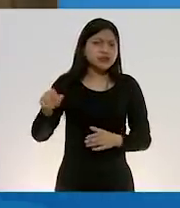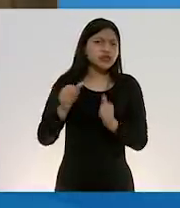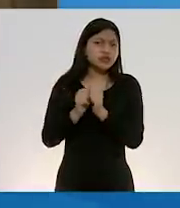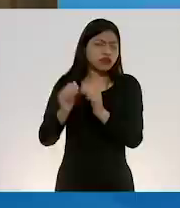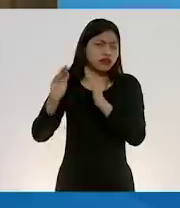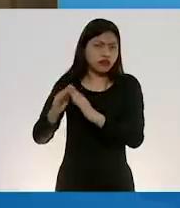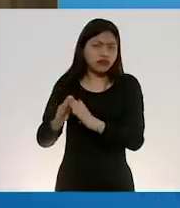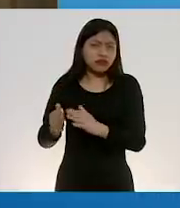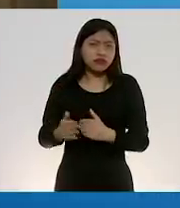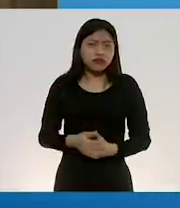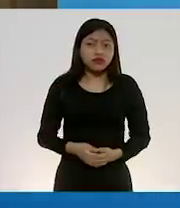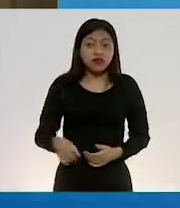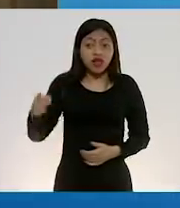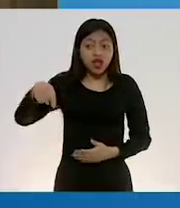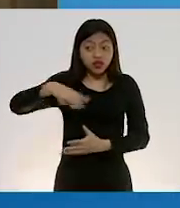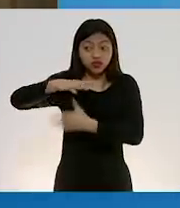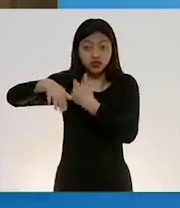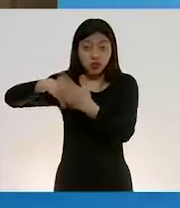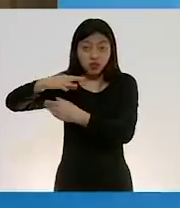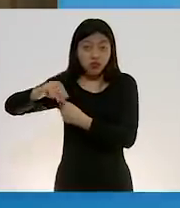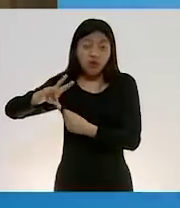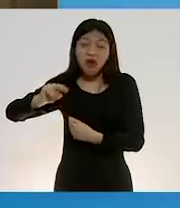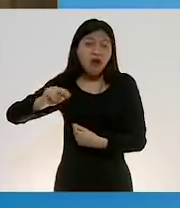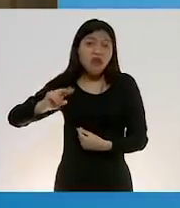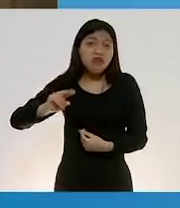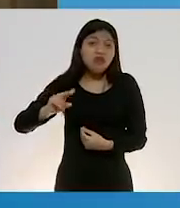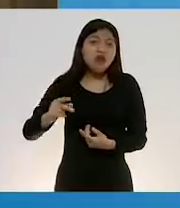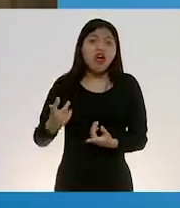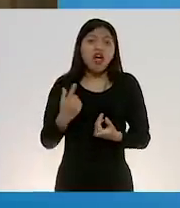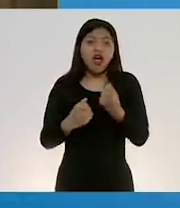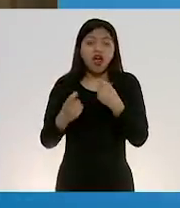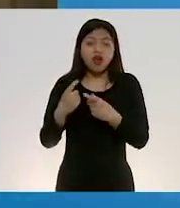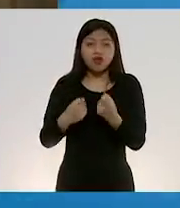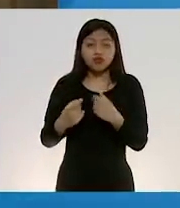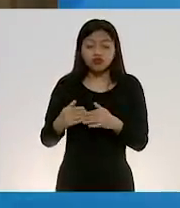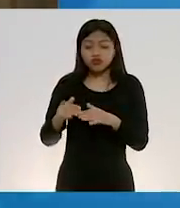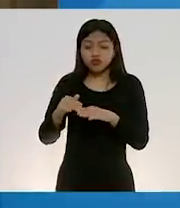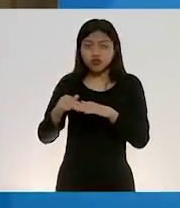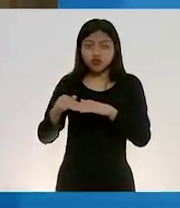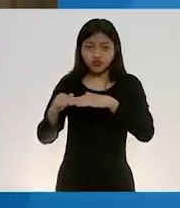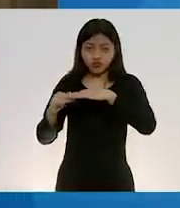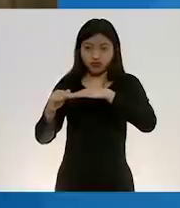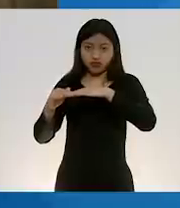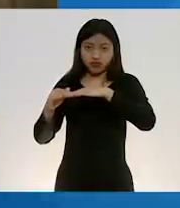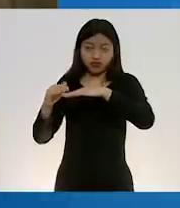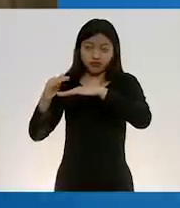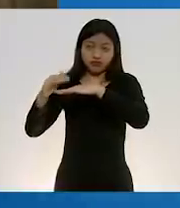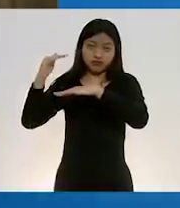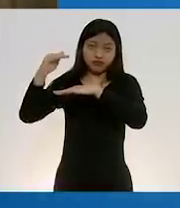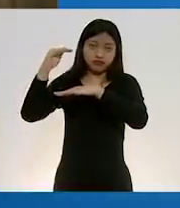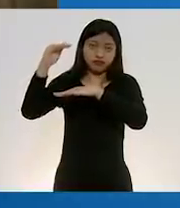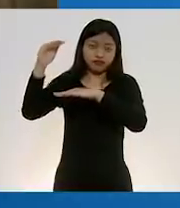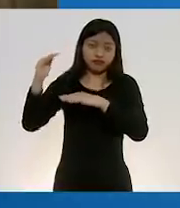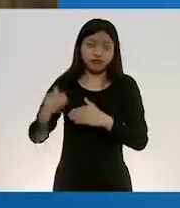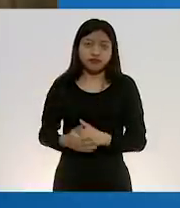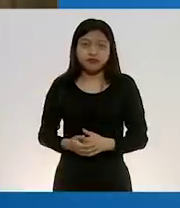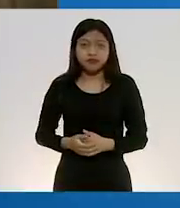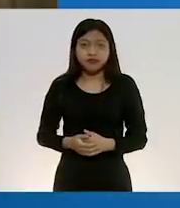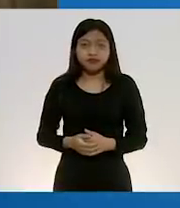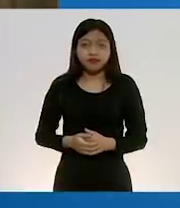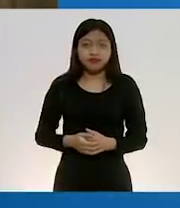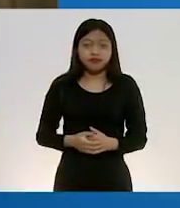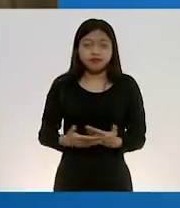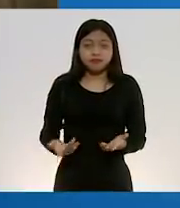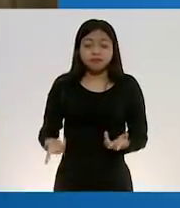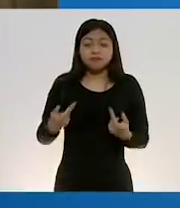no necesariamente están conviviendo. Unos viven en el entresuelo. Esas casas entresoladas se destinan a los